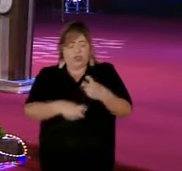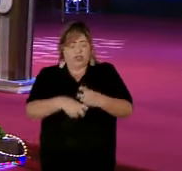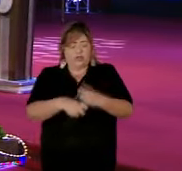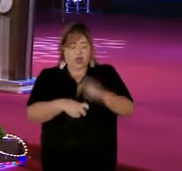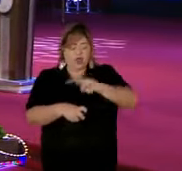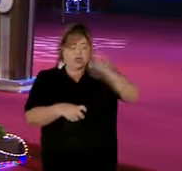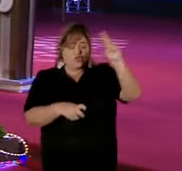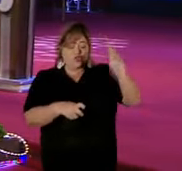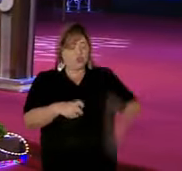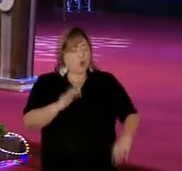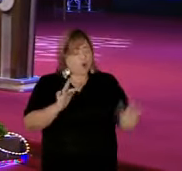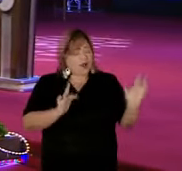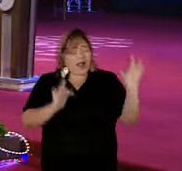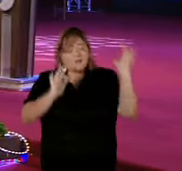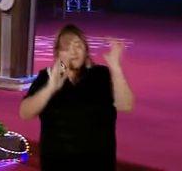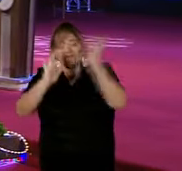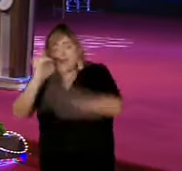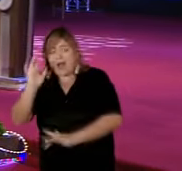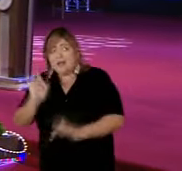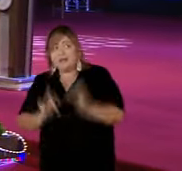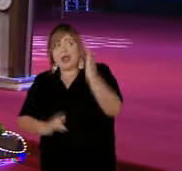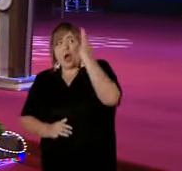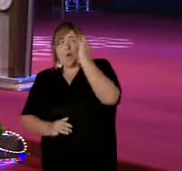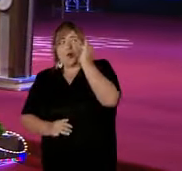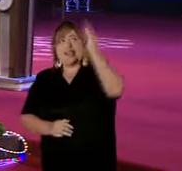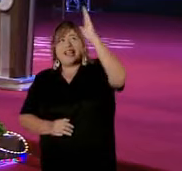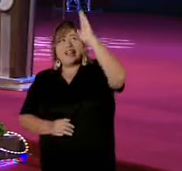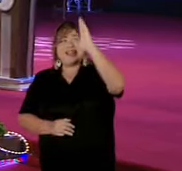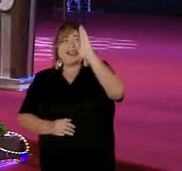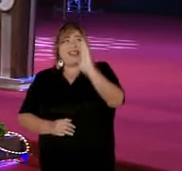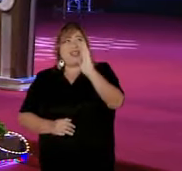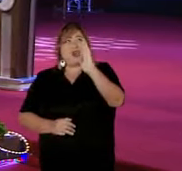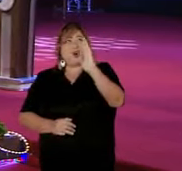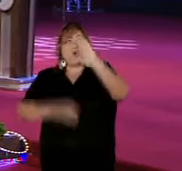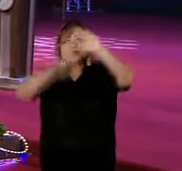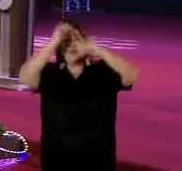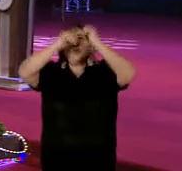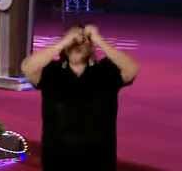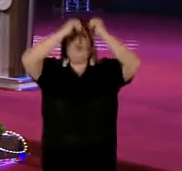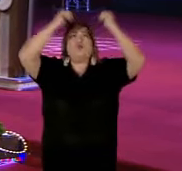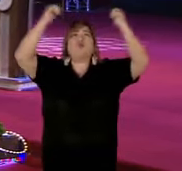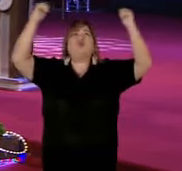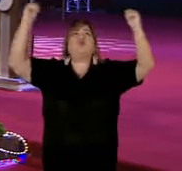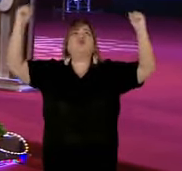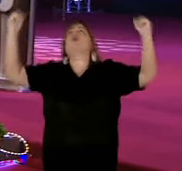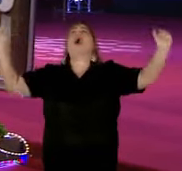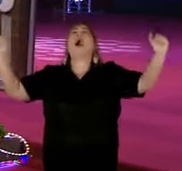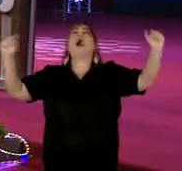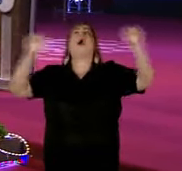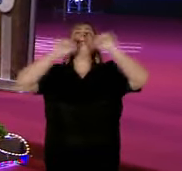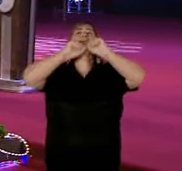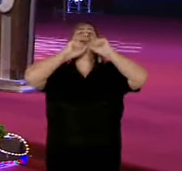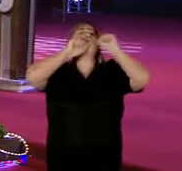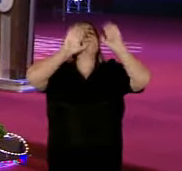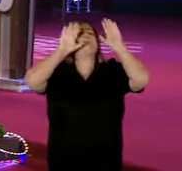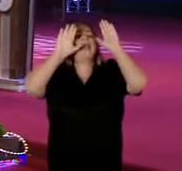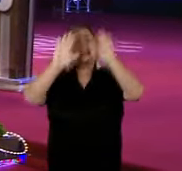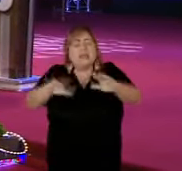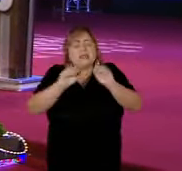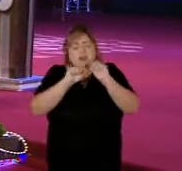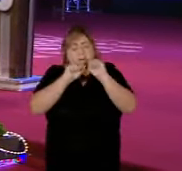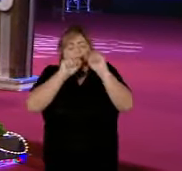nos faltó nada porque el Dios del cielo abrió las ventanas de los cielos y nos bendijo siempre.